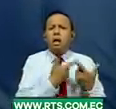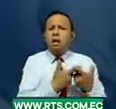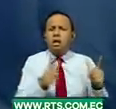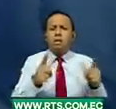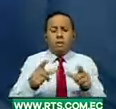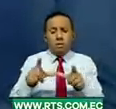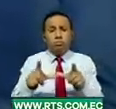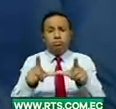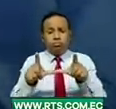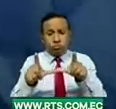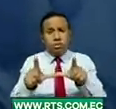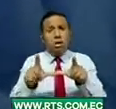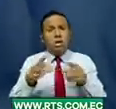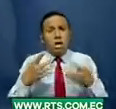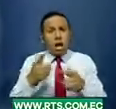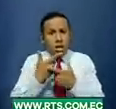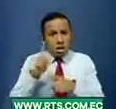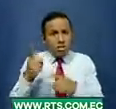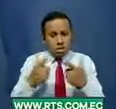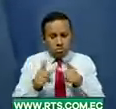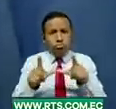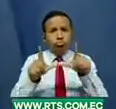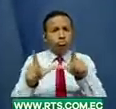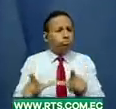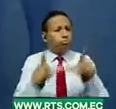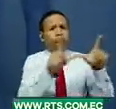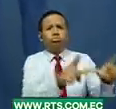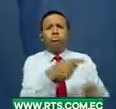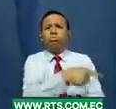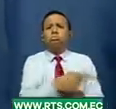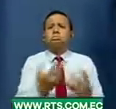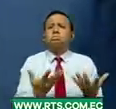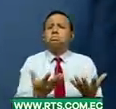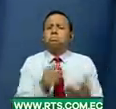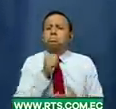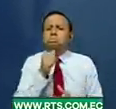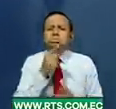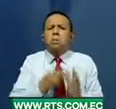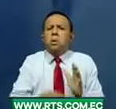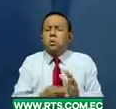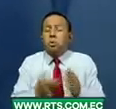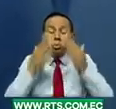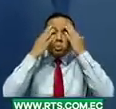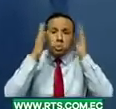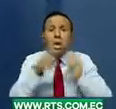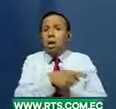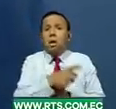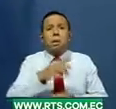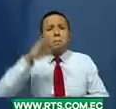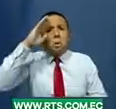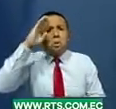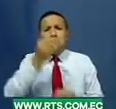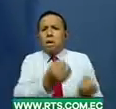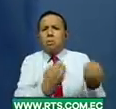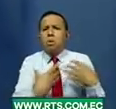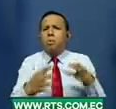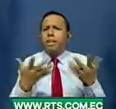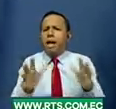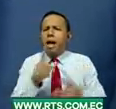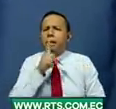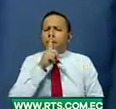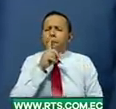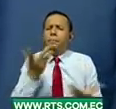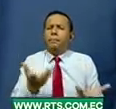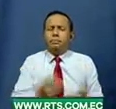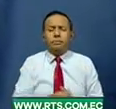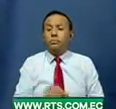adentro. Ya está adentro, ya. Pero ¿qué ha pasado entonces? No sé, pero vamos a ver qué. Tampoco no hay una respuesta, pues. No hay ni una respuesta, lo que si va a salir. El